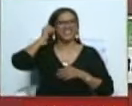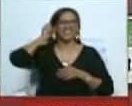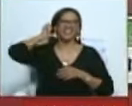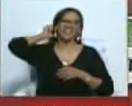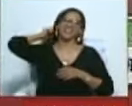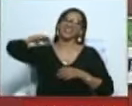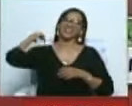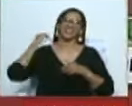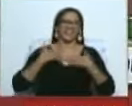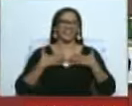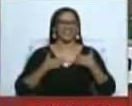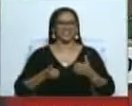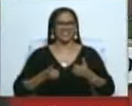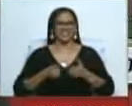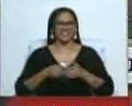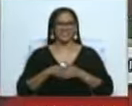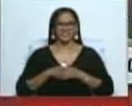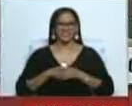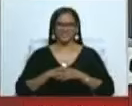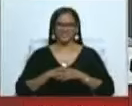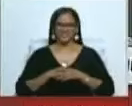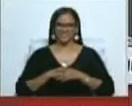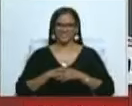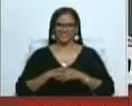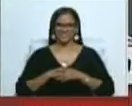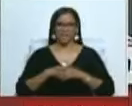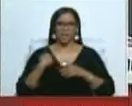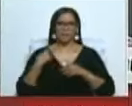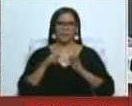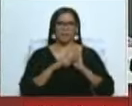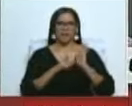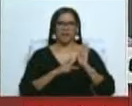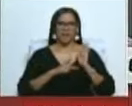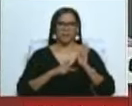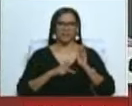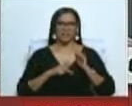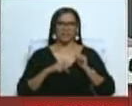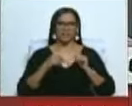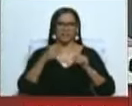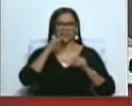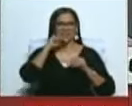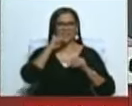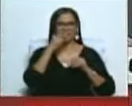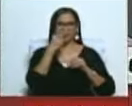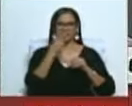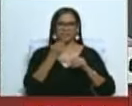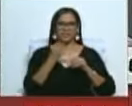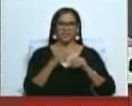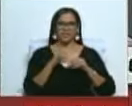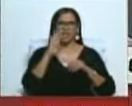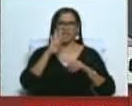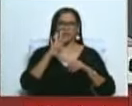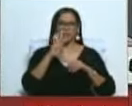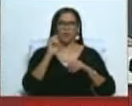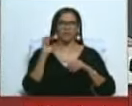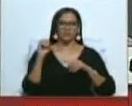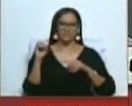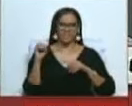Por la salud, ¿verdad? El primer programa que Dana visitó, el primer programa fue el